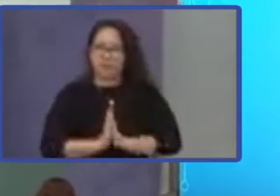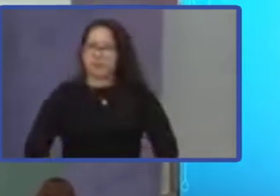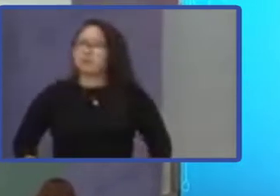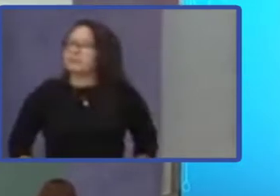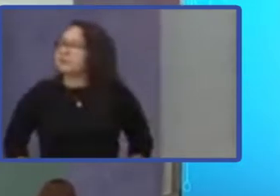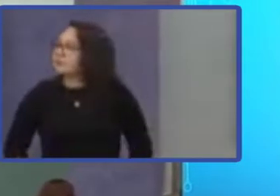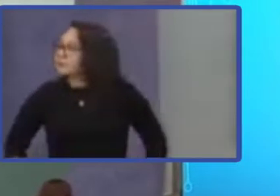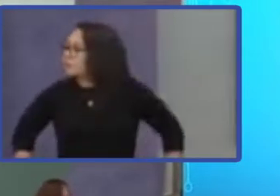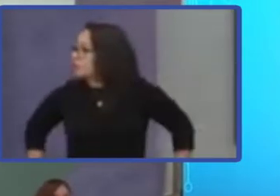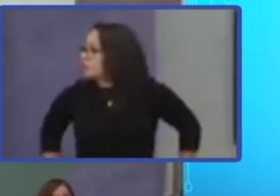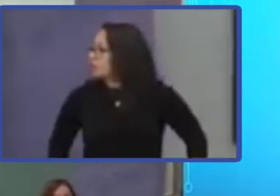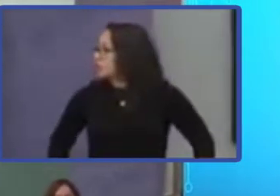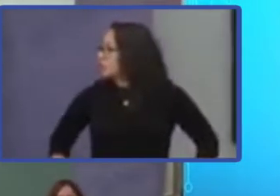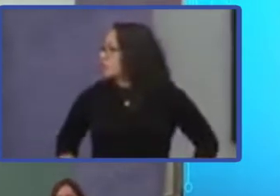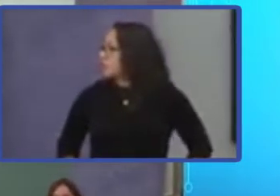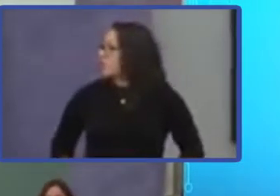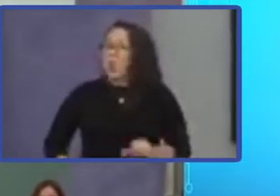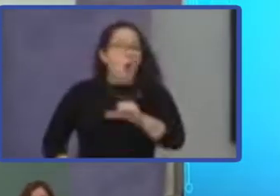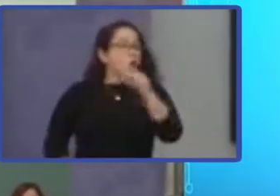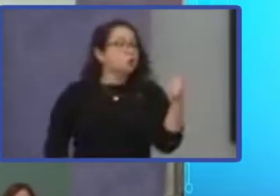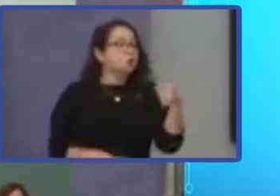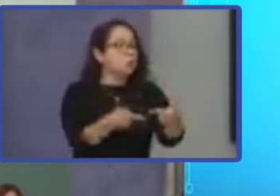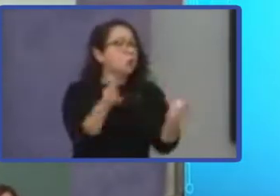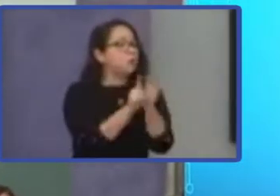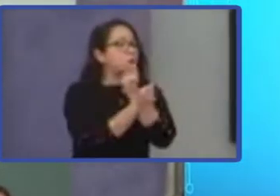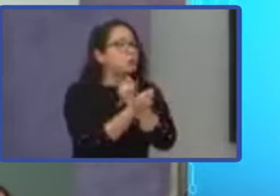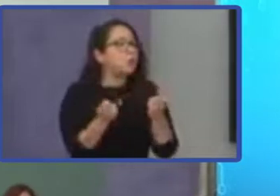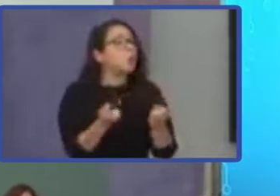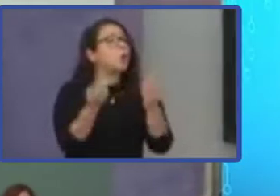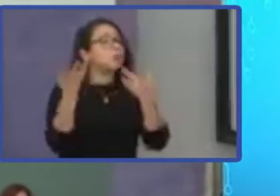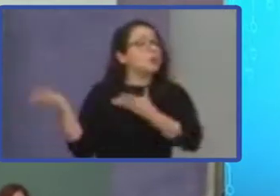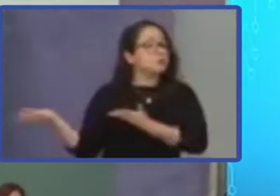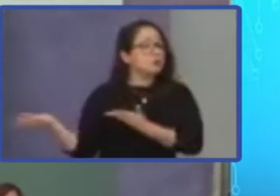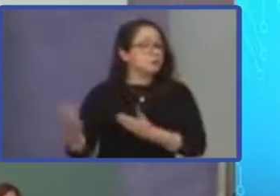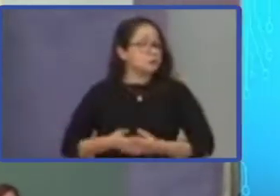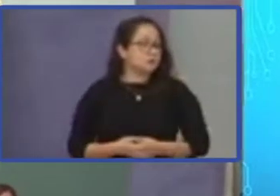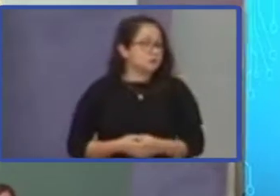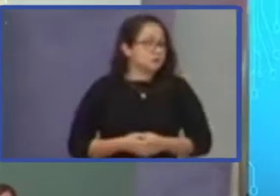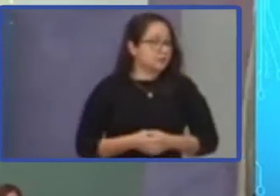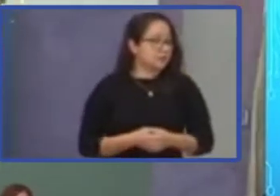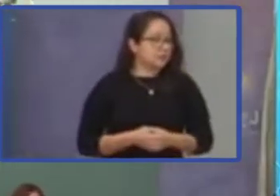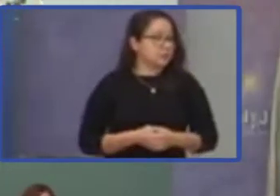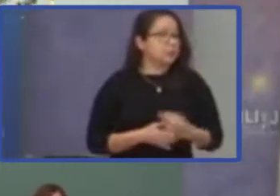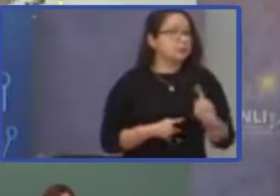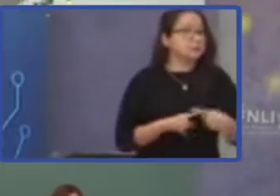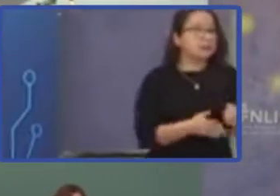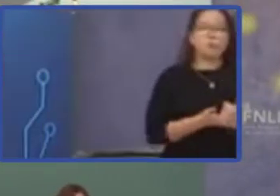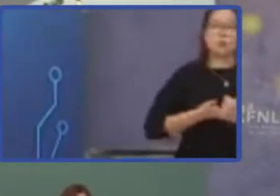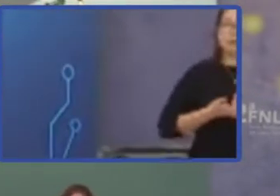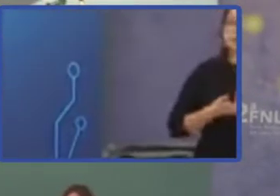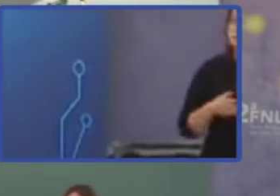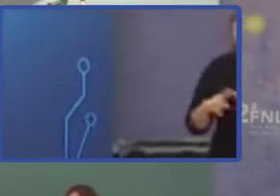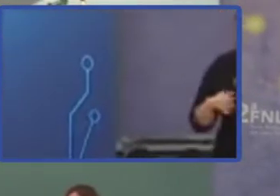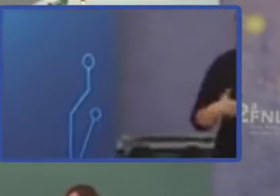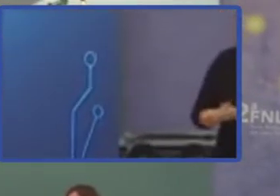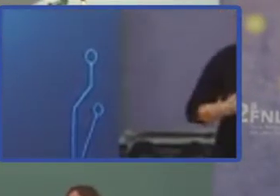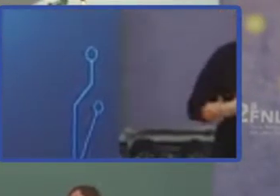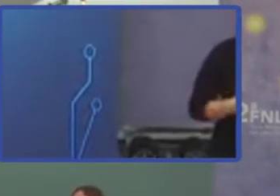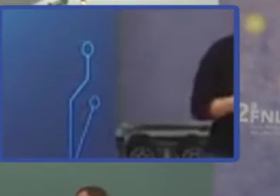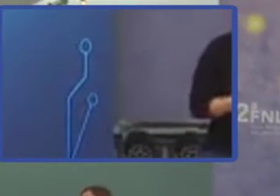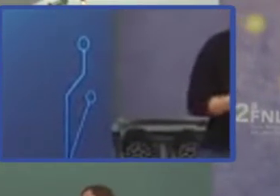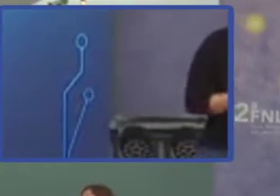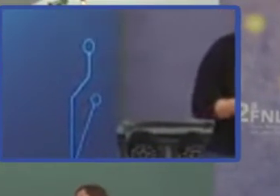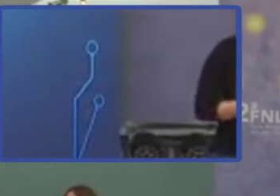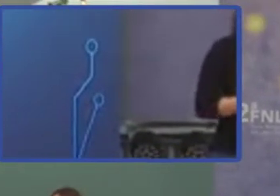Un conjunto de niños. ¿Cuántos niños hay ahí? ¿Quién me ayuda? De las niñas y las